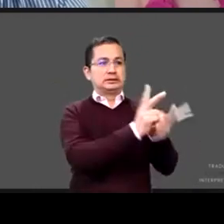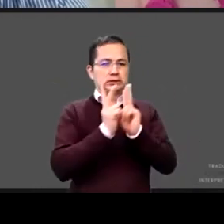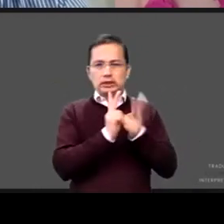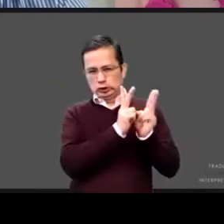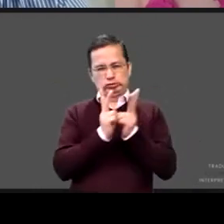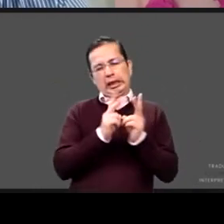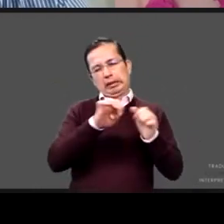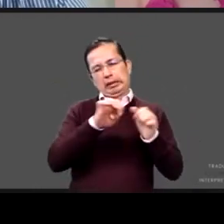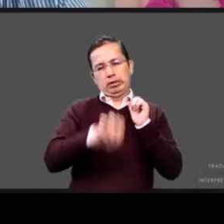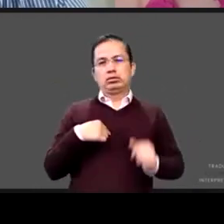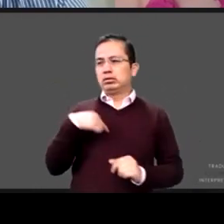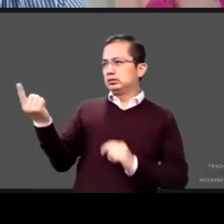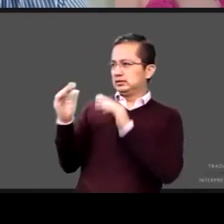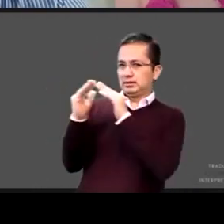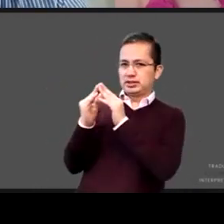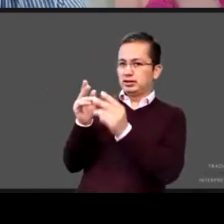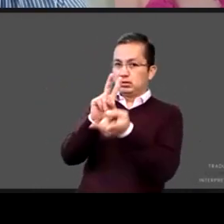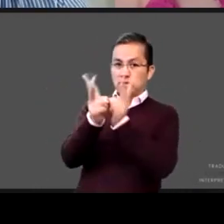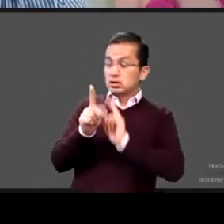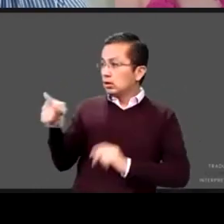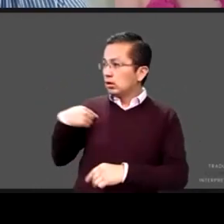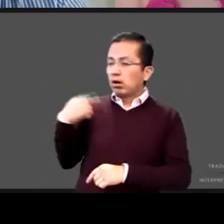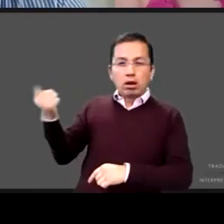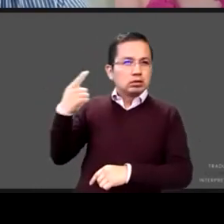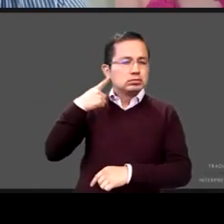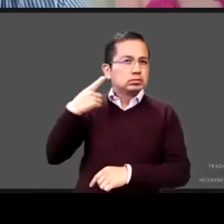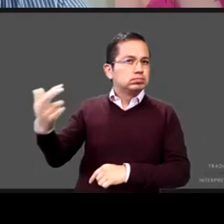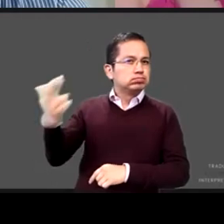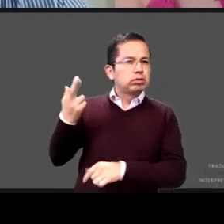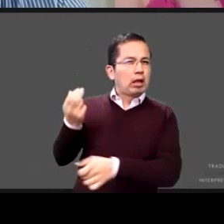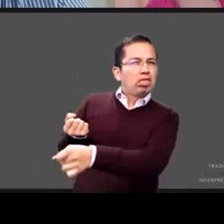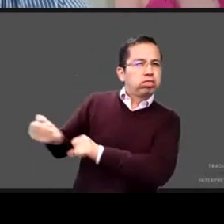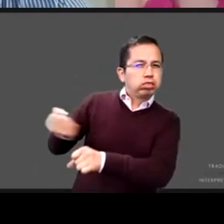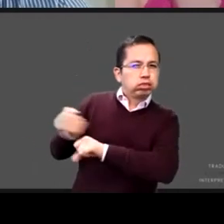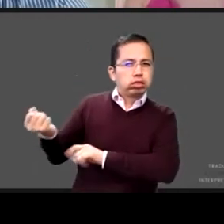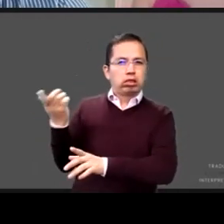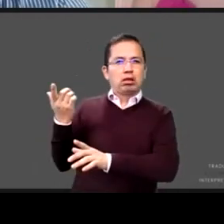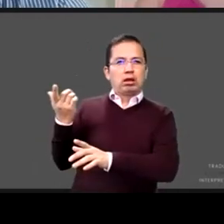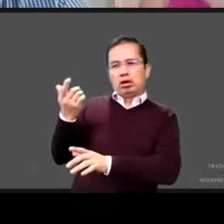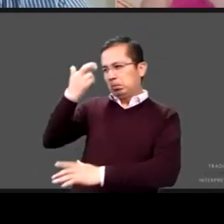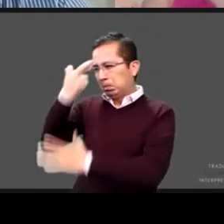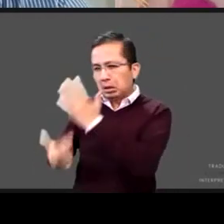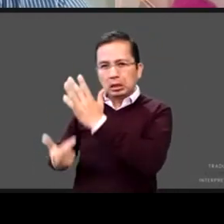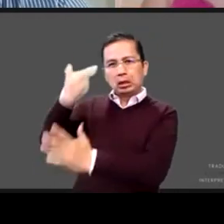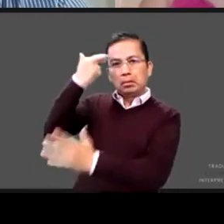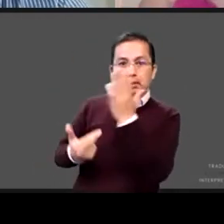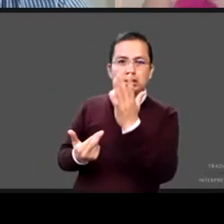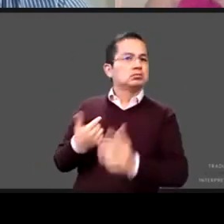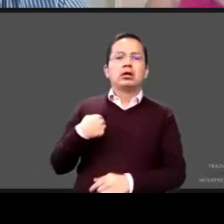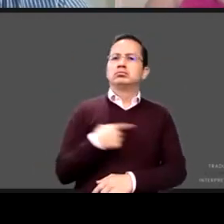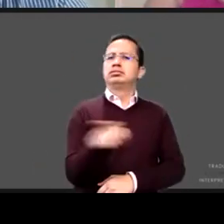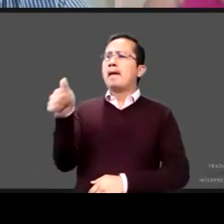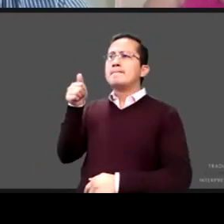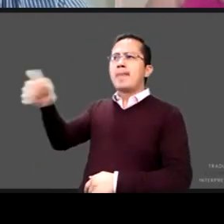de al lado se escuchaba ruidos de violencia o alguna situación de violencia. el hecho de tocar el timbre ya le implica